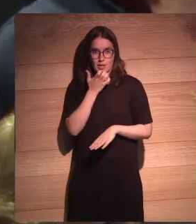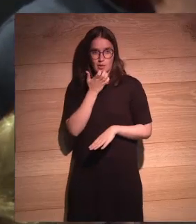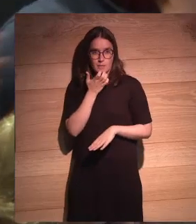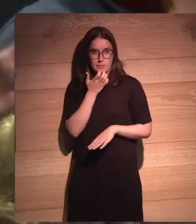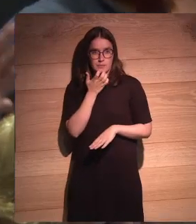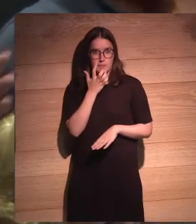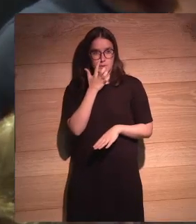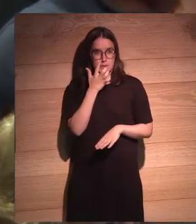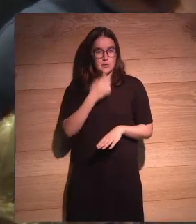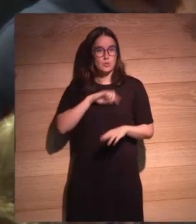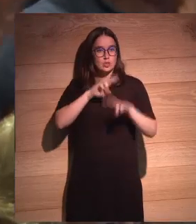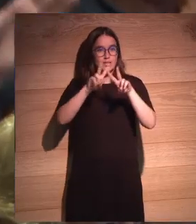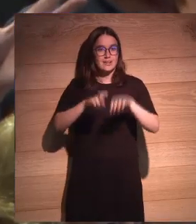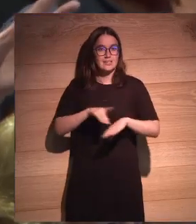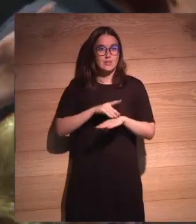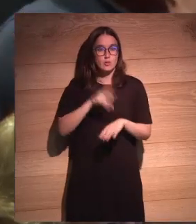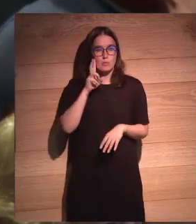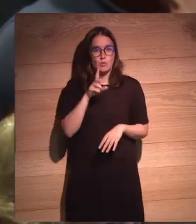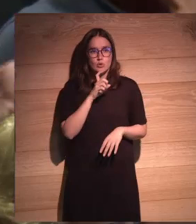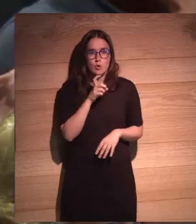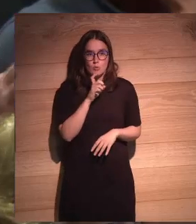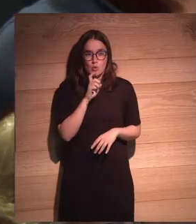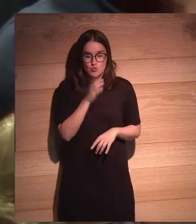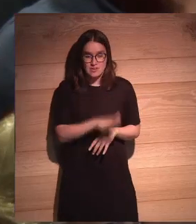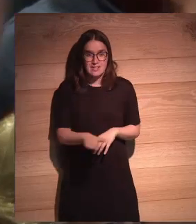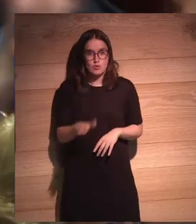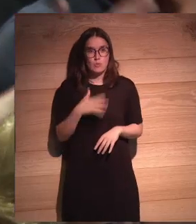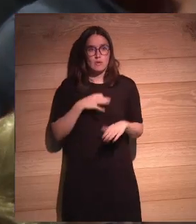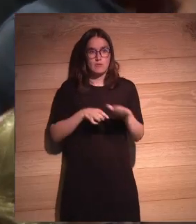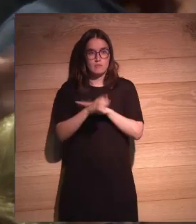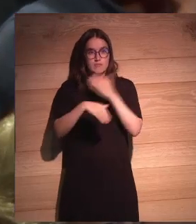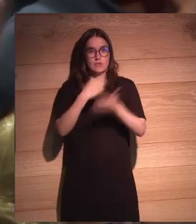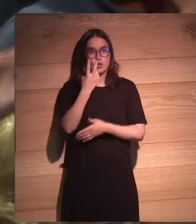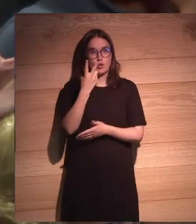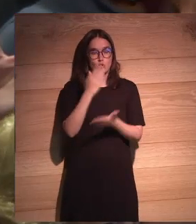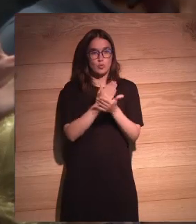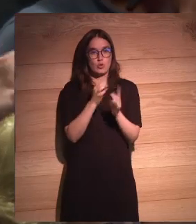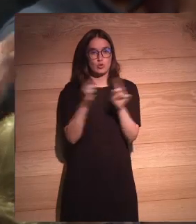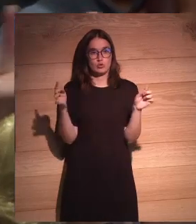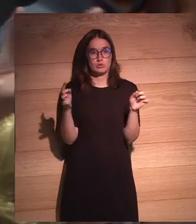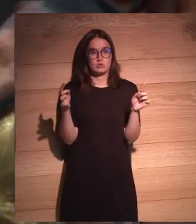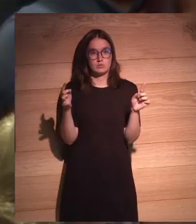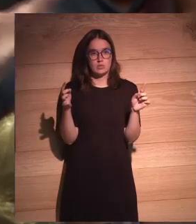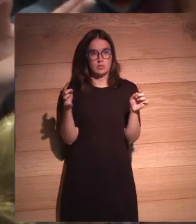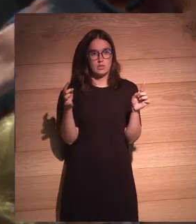ejemplo, en nuestros análisis de datos vemos como un niño puede avanzar dos cursos